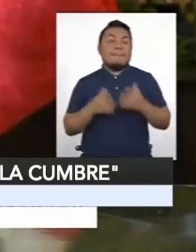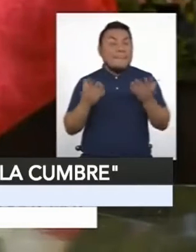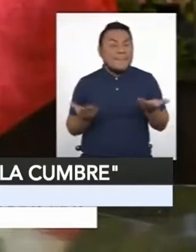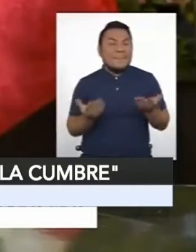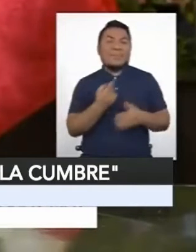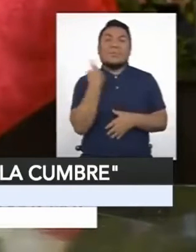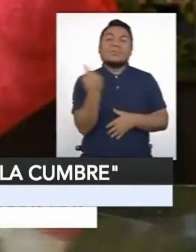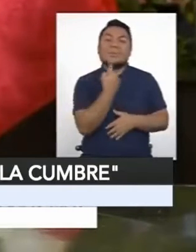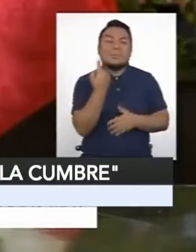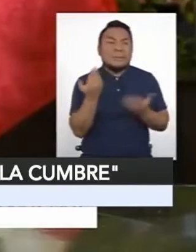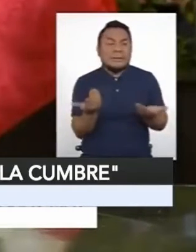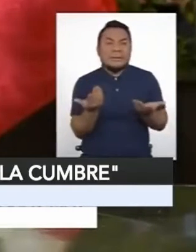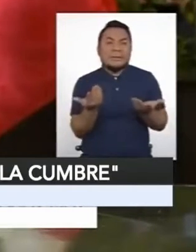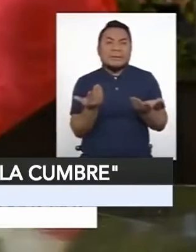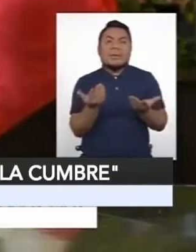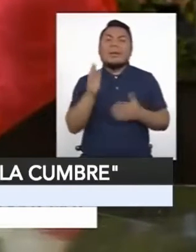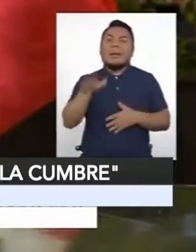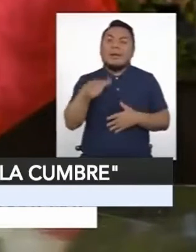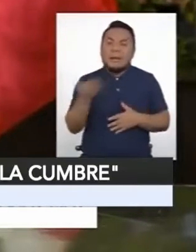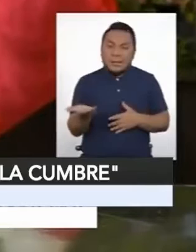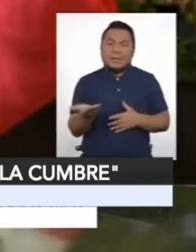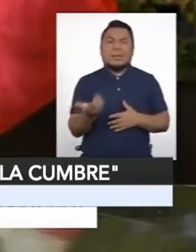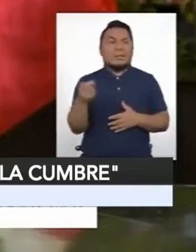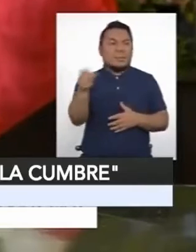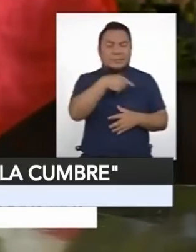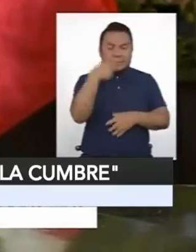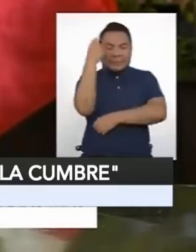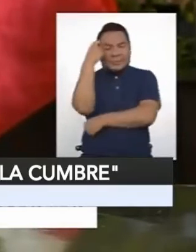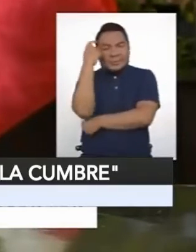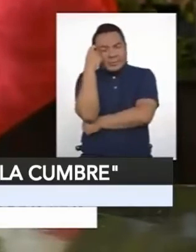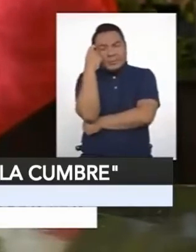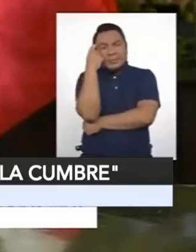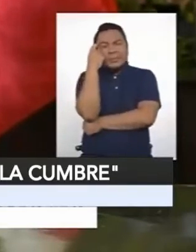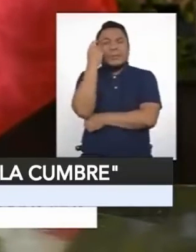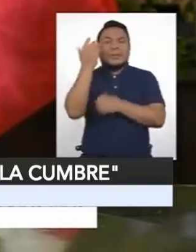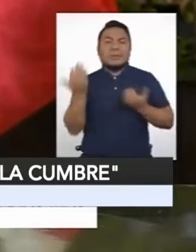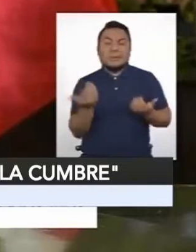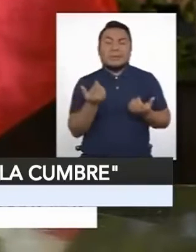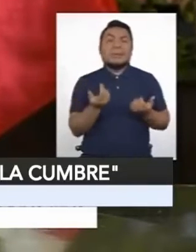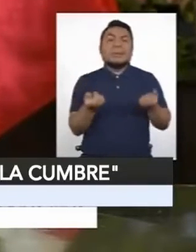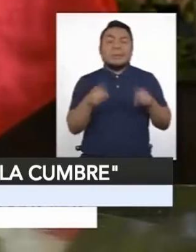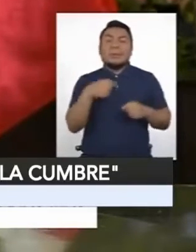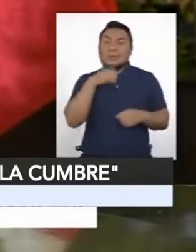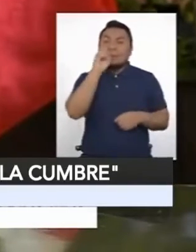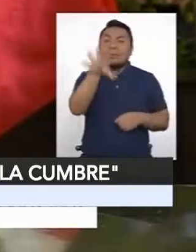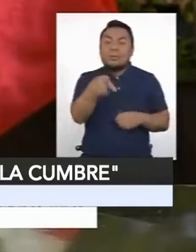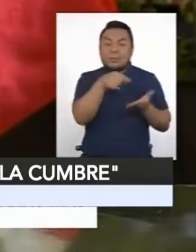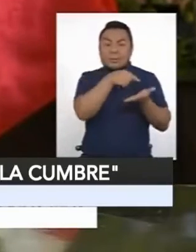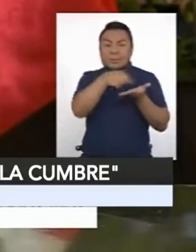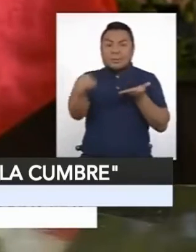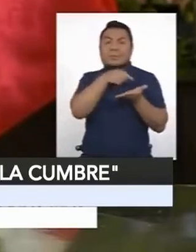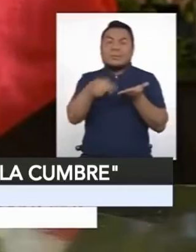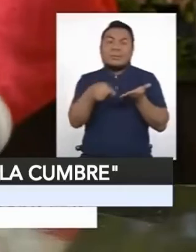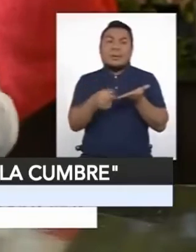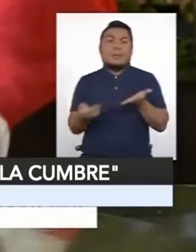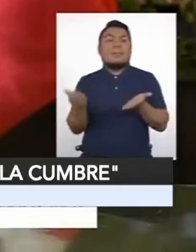Y solamente hay que tener en cuenta que las fechas que estamos dando para